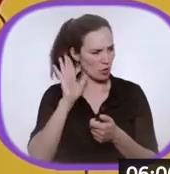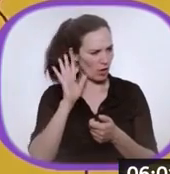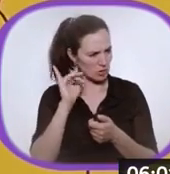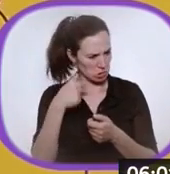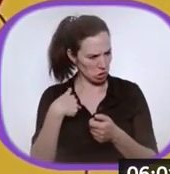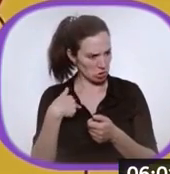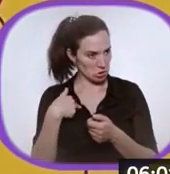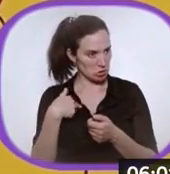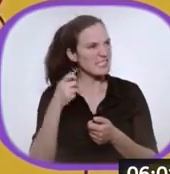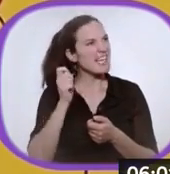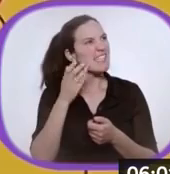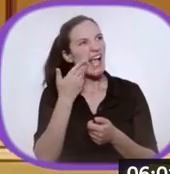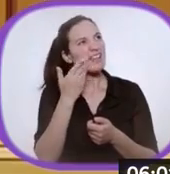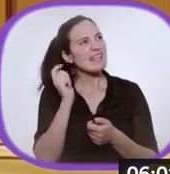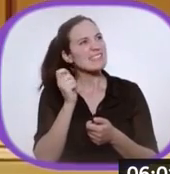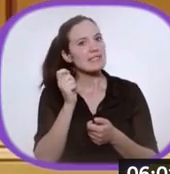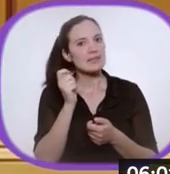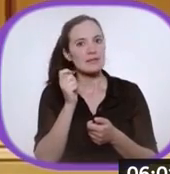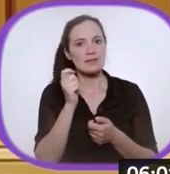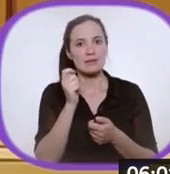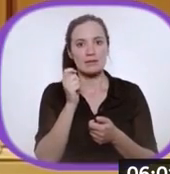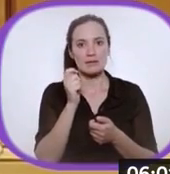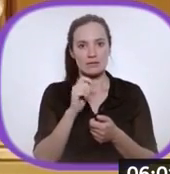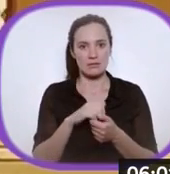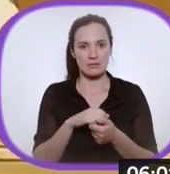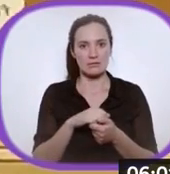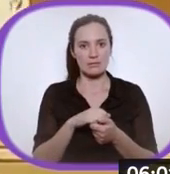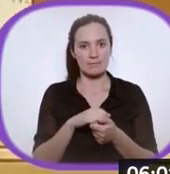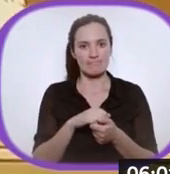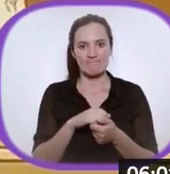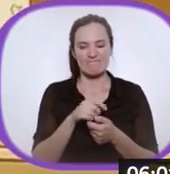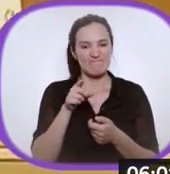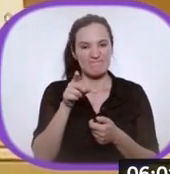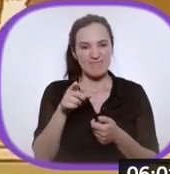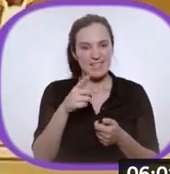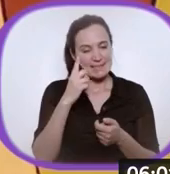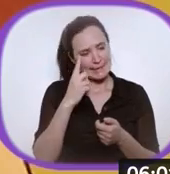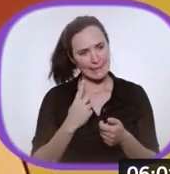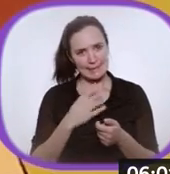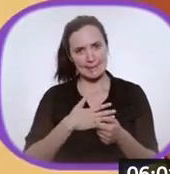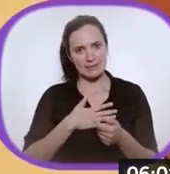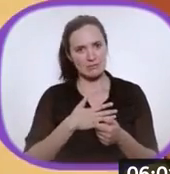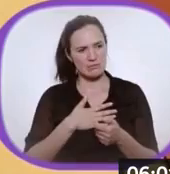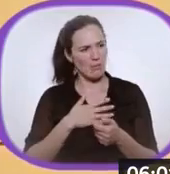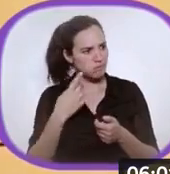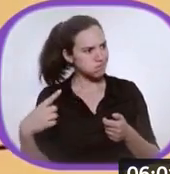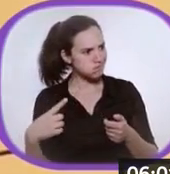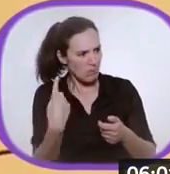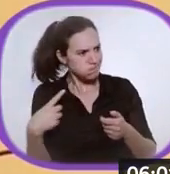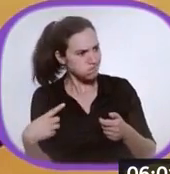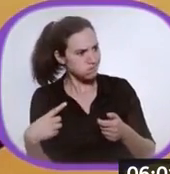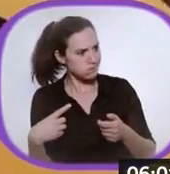¡Hola! ¡Sí, soy yo! ¿Quién habla? Cielos, cielos. El señor estará tan decepcionado. ¿Qué?